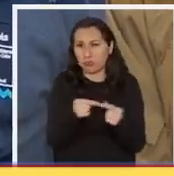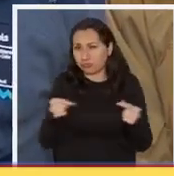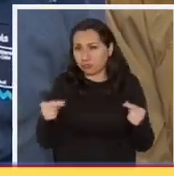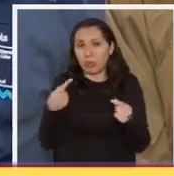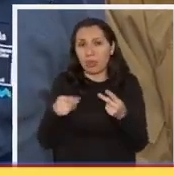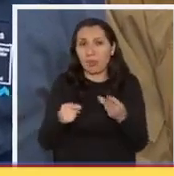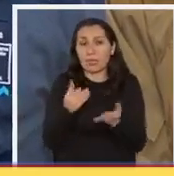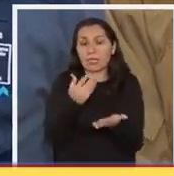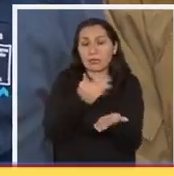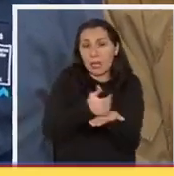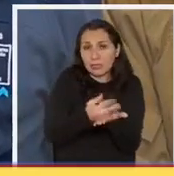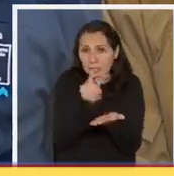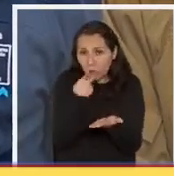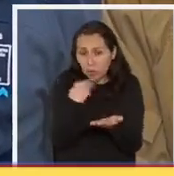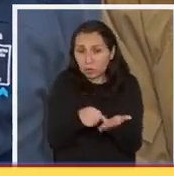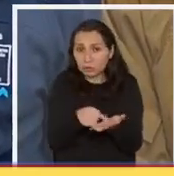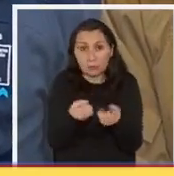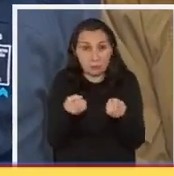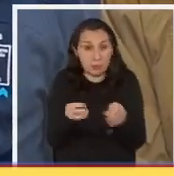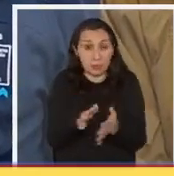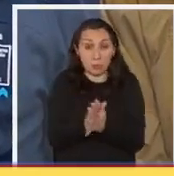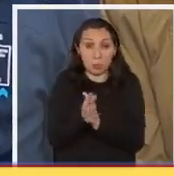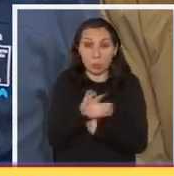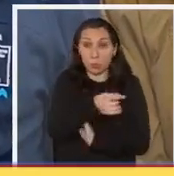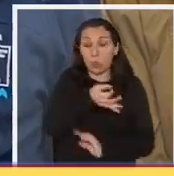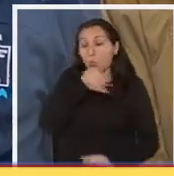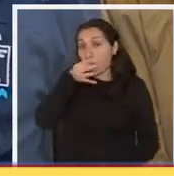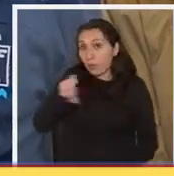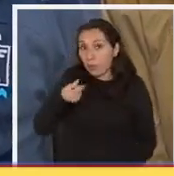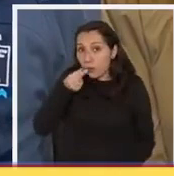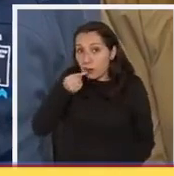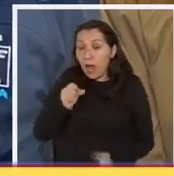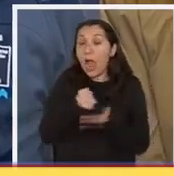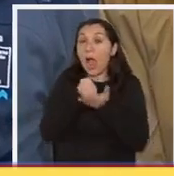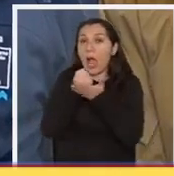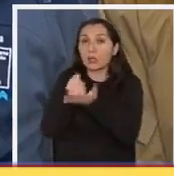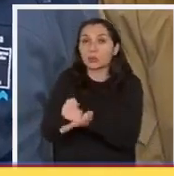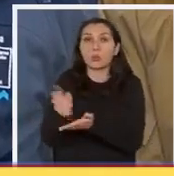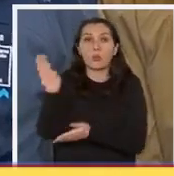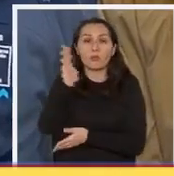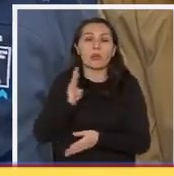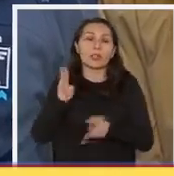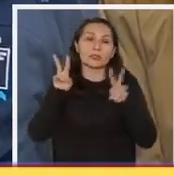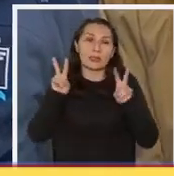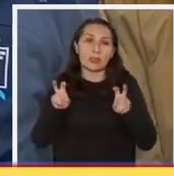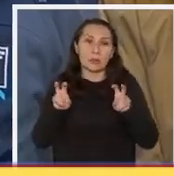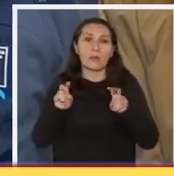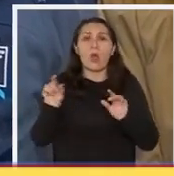en general, las cebollas. Eso está todo perdido, presidente. Usted ha hablado recién de ayudas básicamente